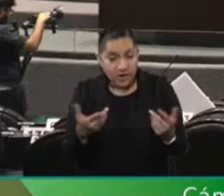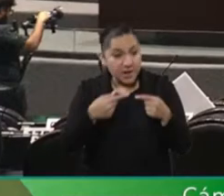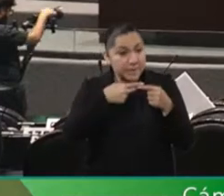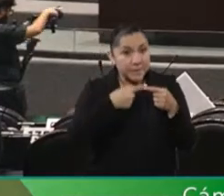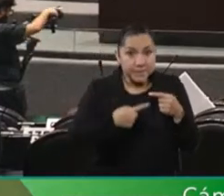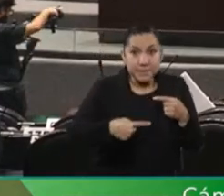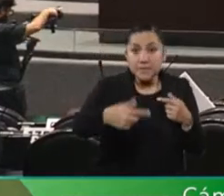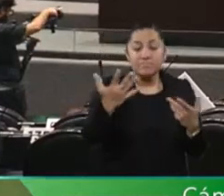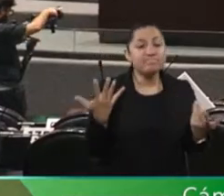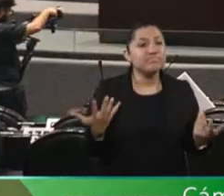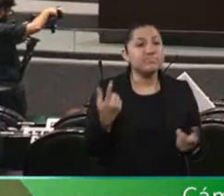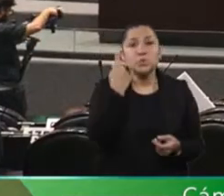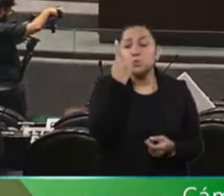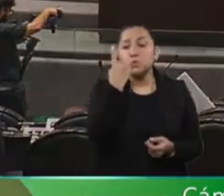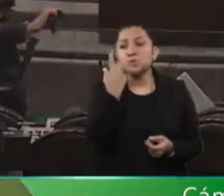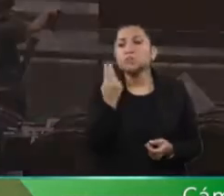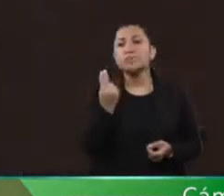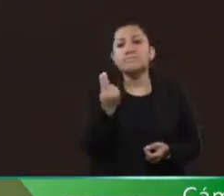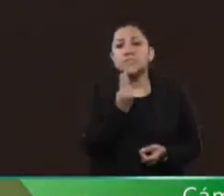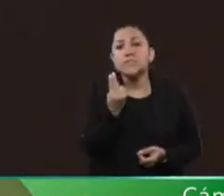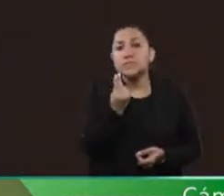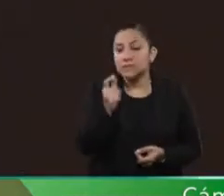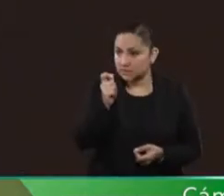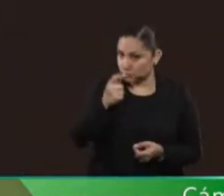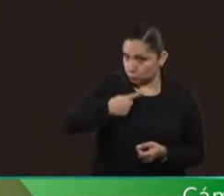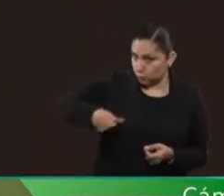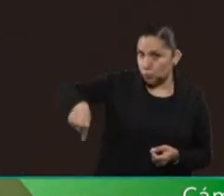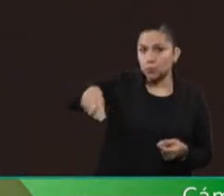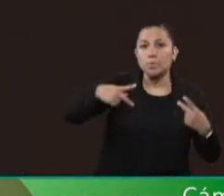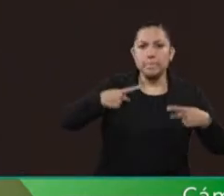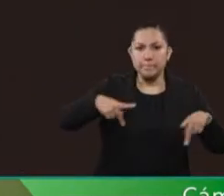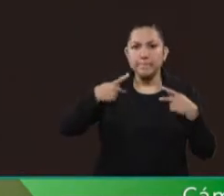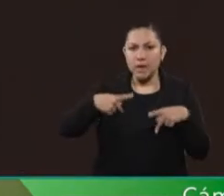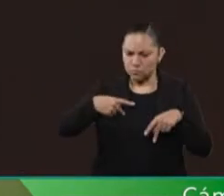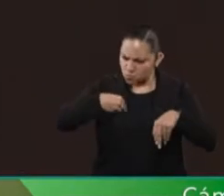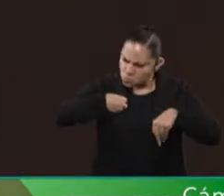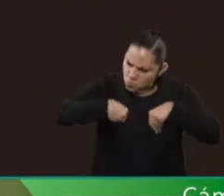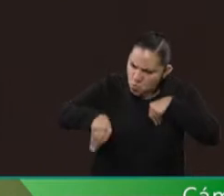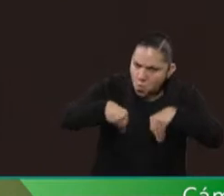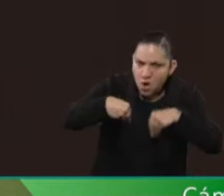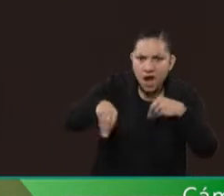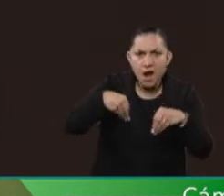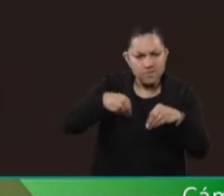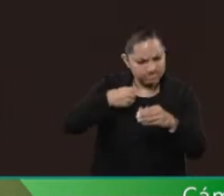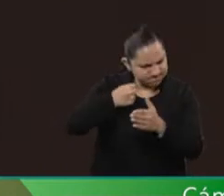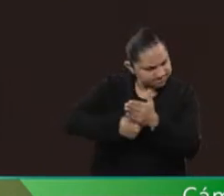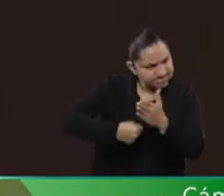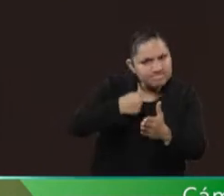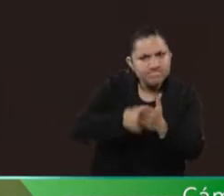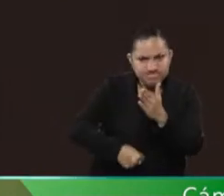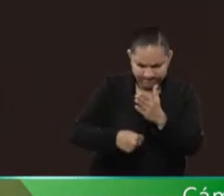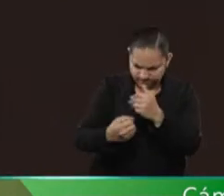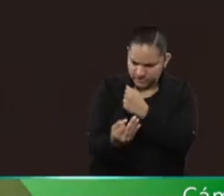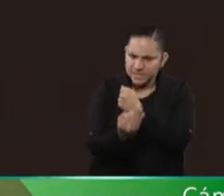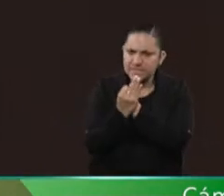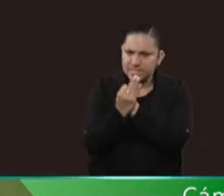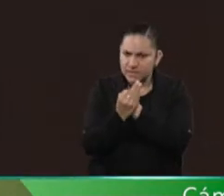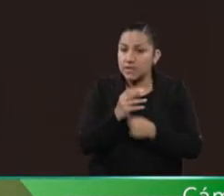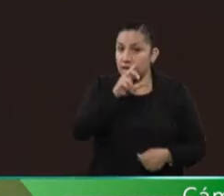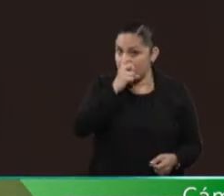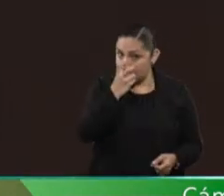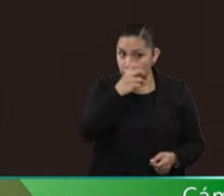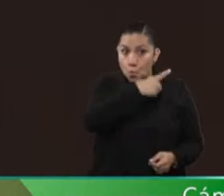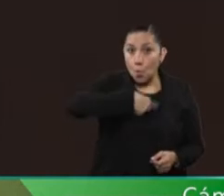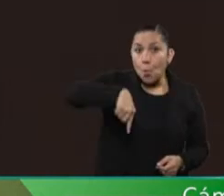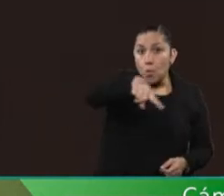social se van a topar con pared porque México nos pertenece a todas